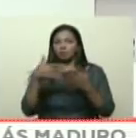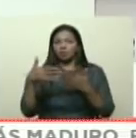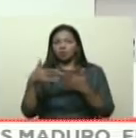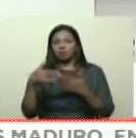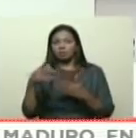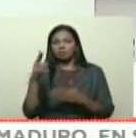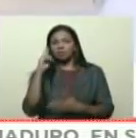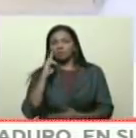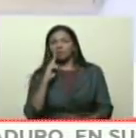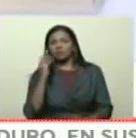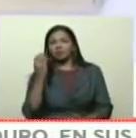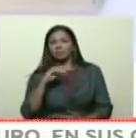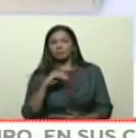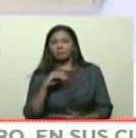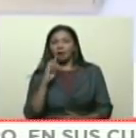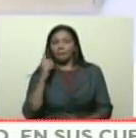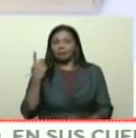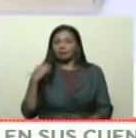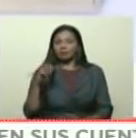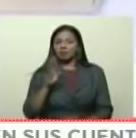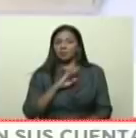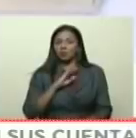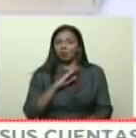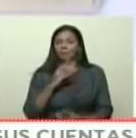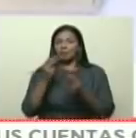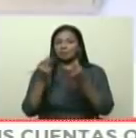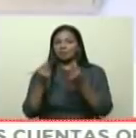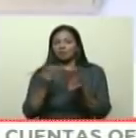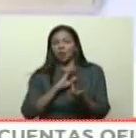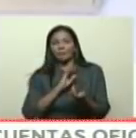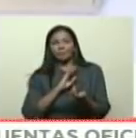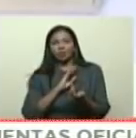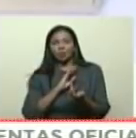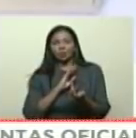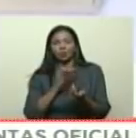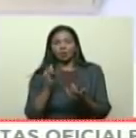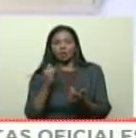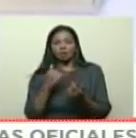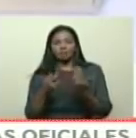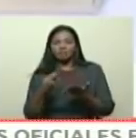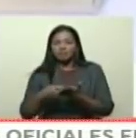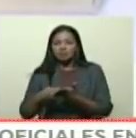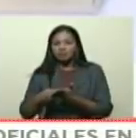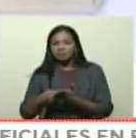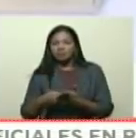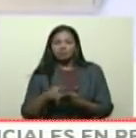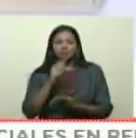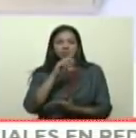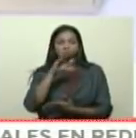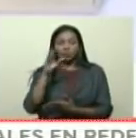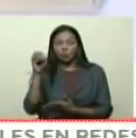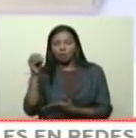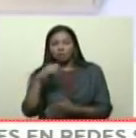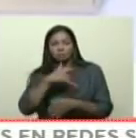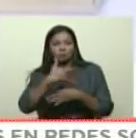bolívares para tener un dinero disponible para el financiamiento de estos 150